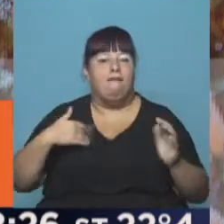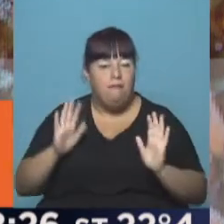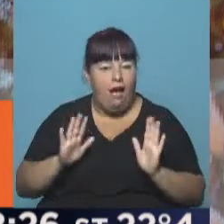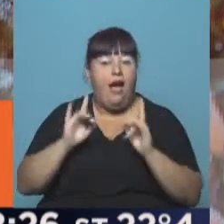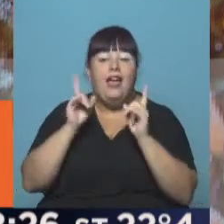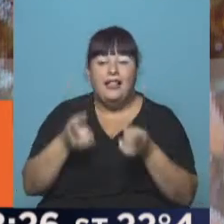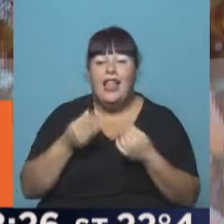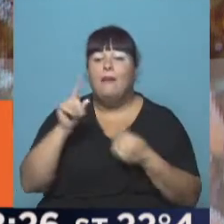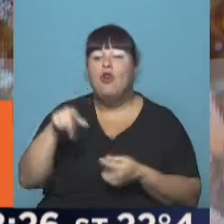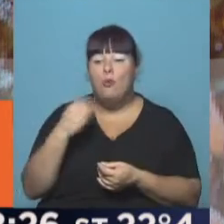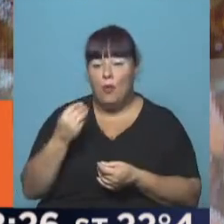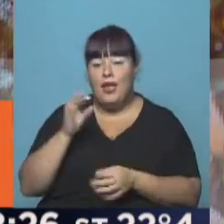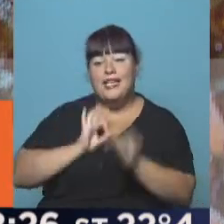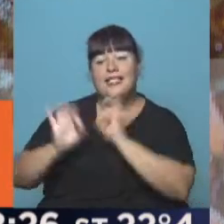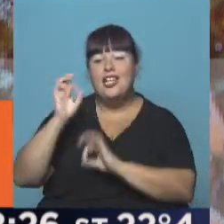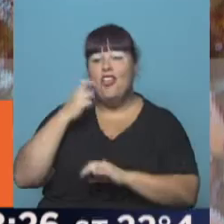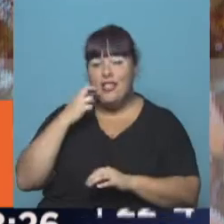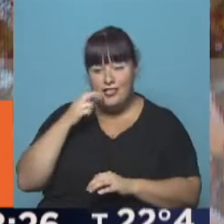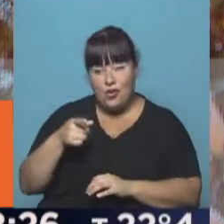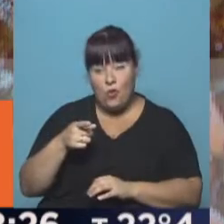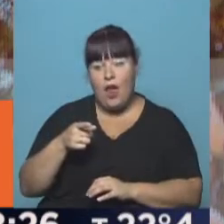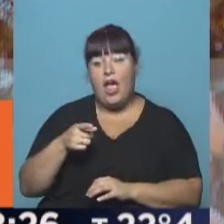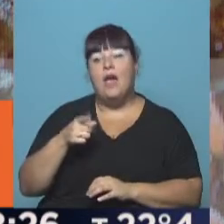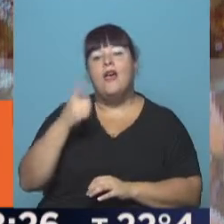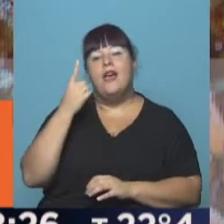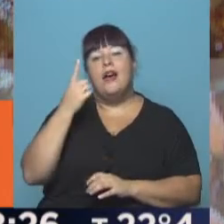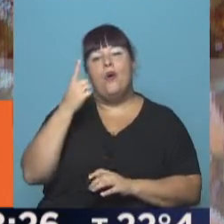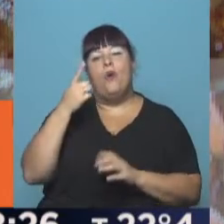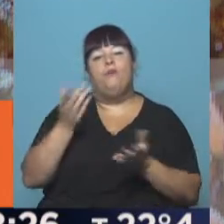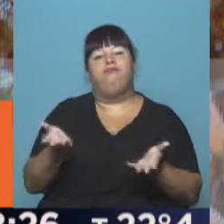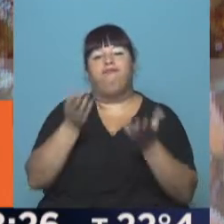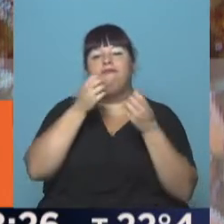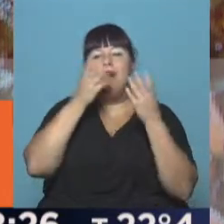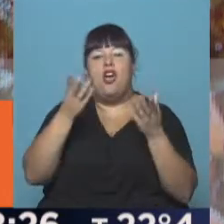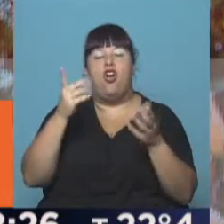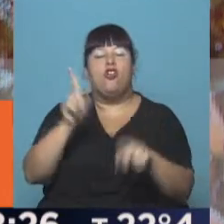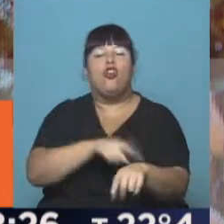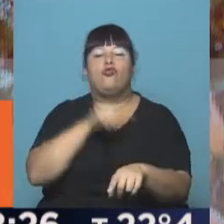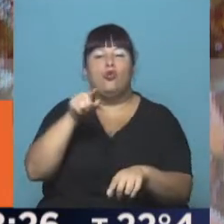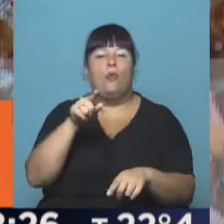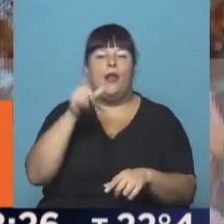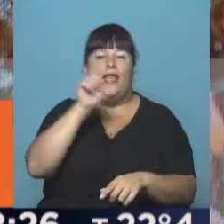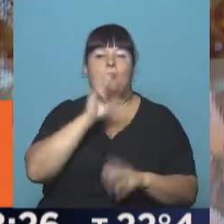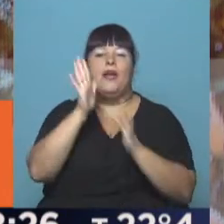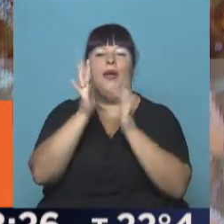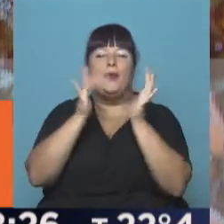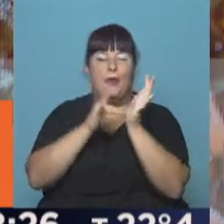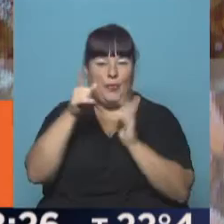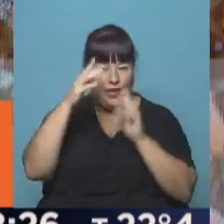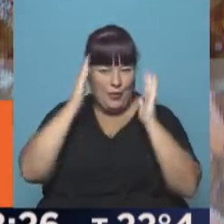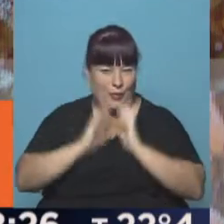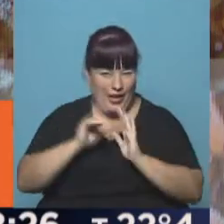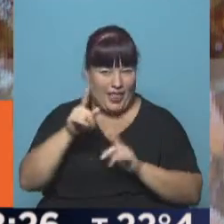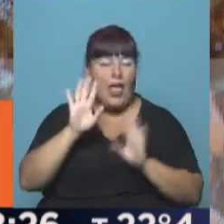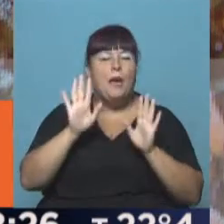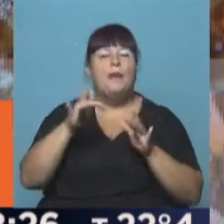tiene que ver con el siglo XIX, en donde hay una elevación ritual importante de la Virgen María, ¿no? Pero